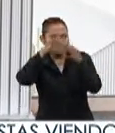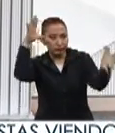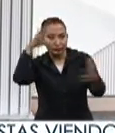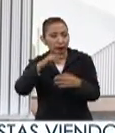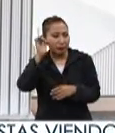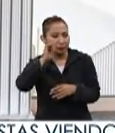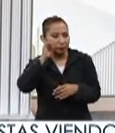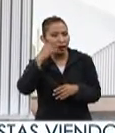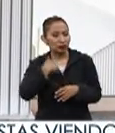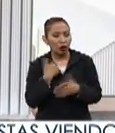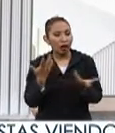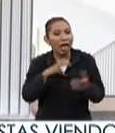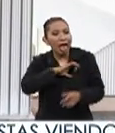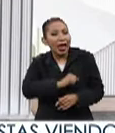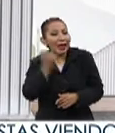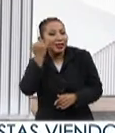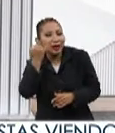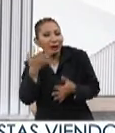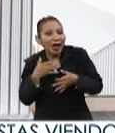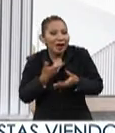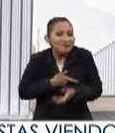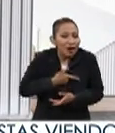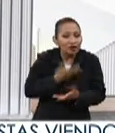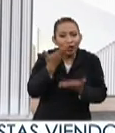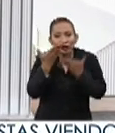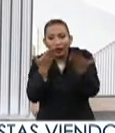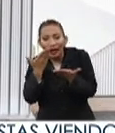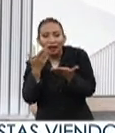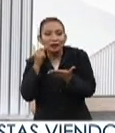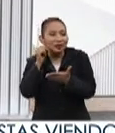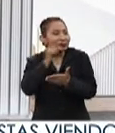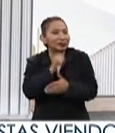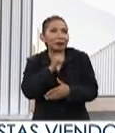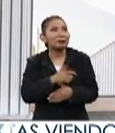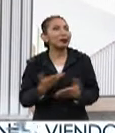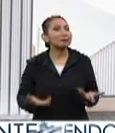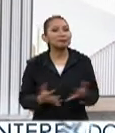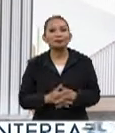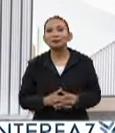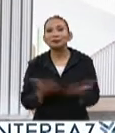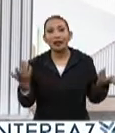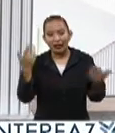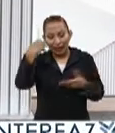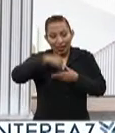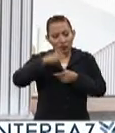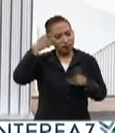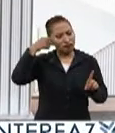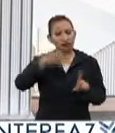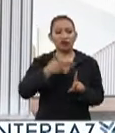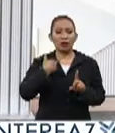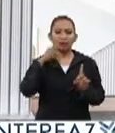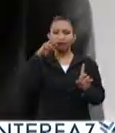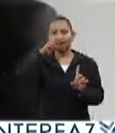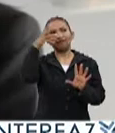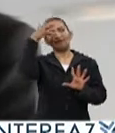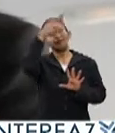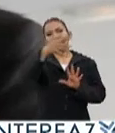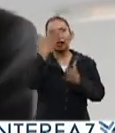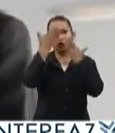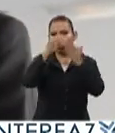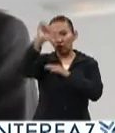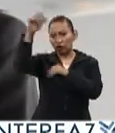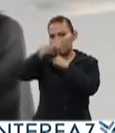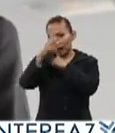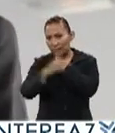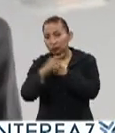fecha. Siempre había tenido una pasión por los idiomas, siempre me había gustado estudiar y sí, siempre había tenido en mí el propósito y la visión de ir a estudiar